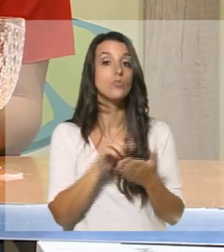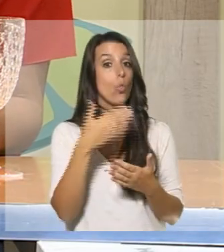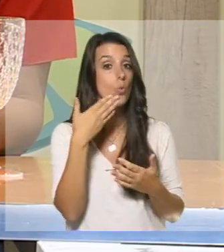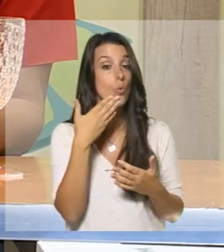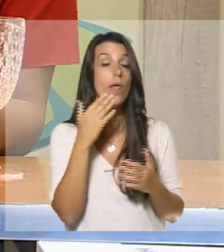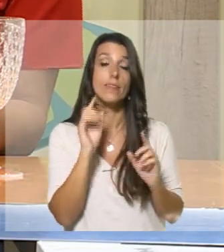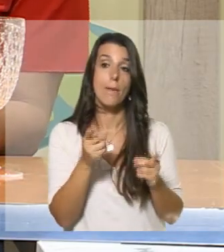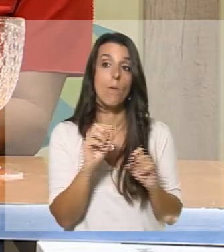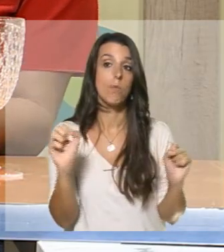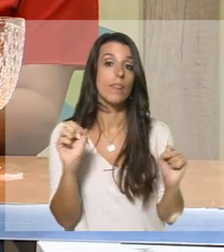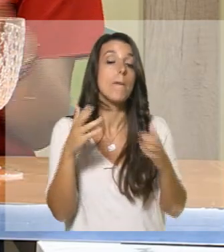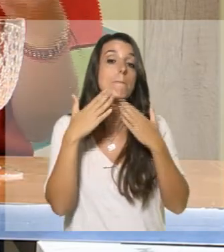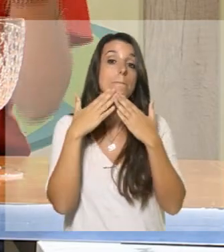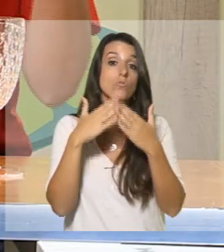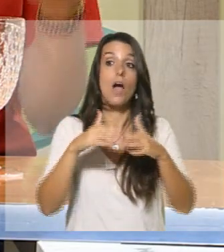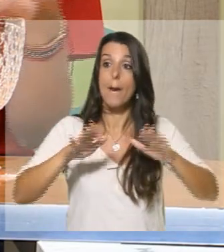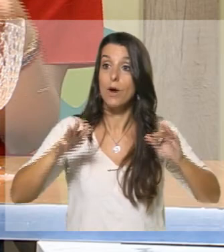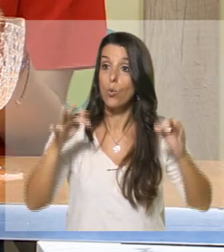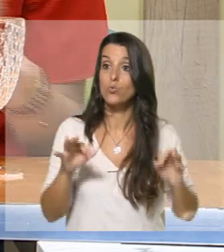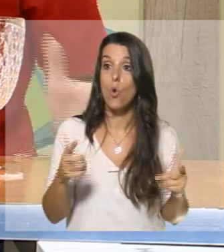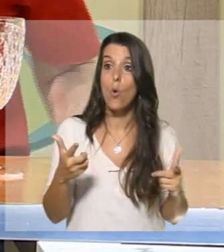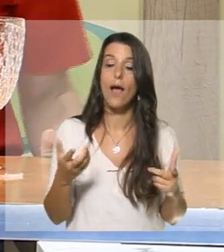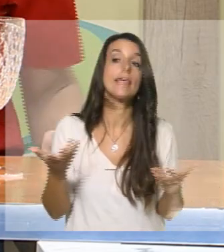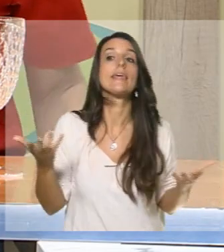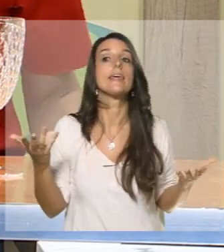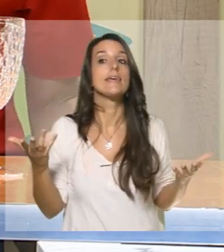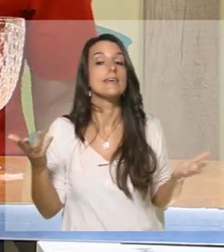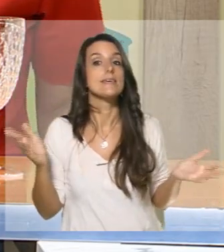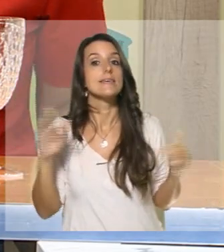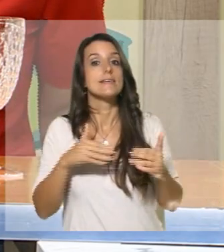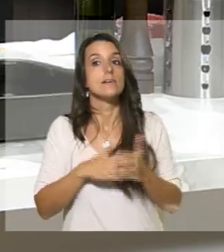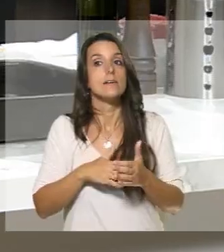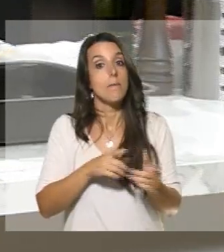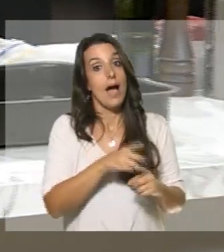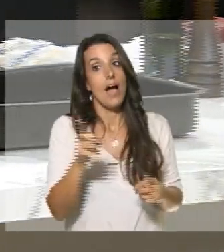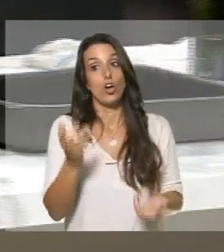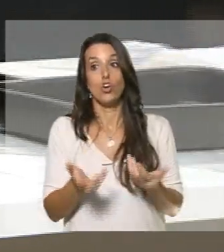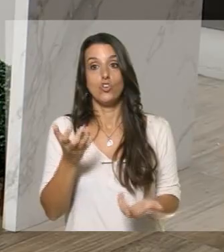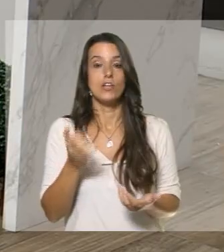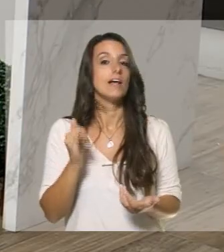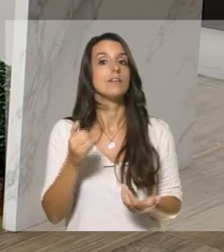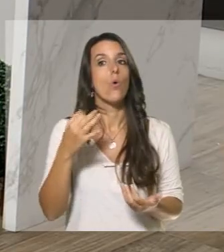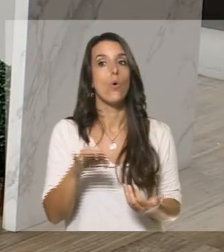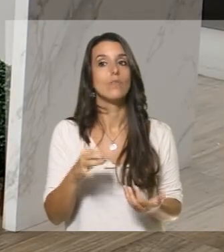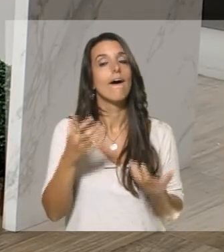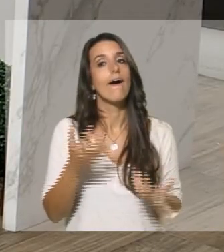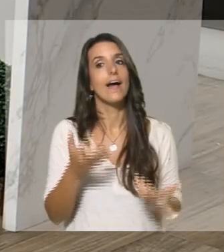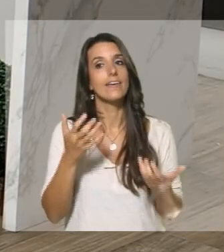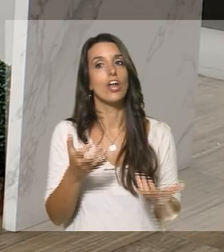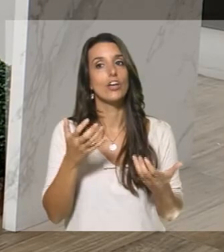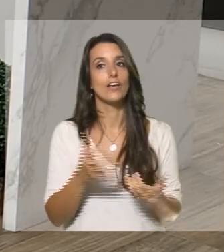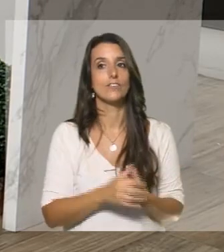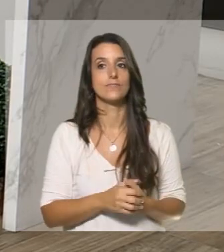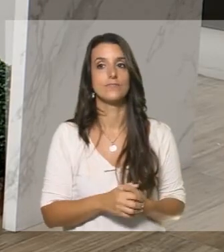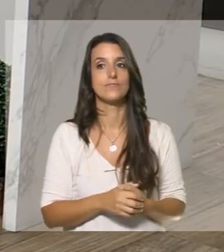buena poder consultarle porque capaz que justo no tenés y que no sea un impedimento. Exacto. Vamos para la kitchen. Nada más quiero en este momento que están en